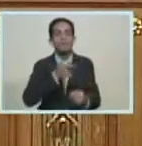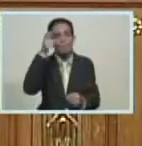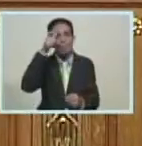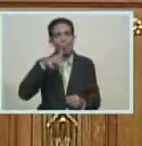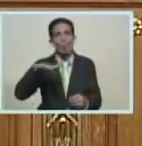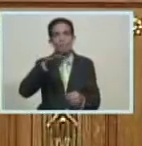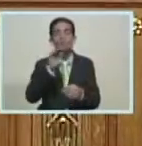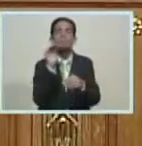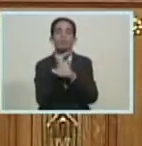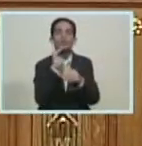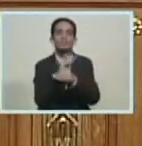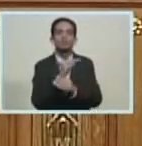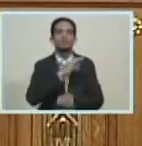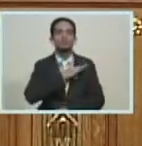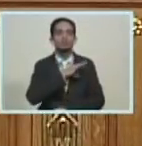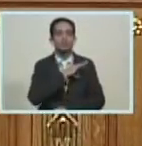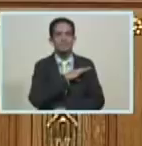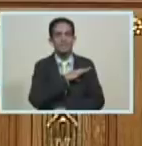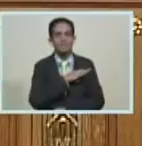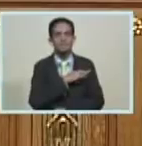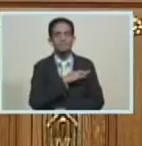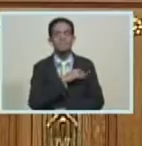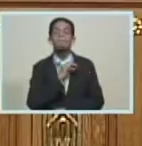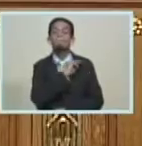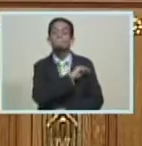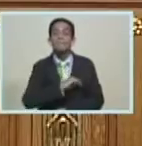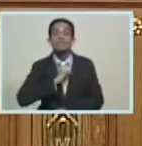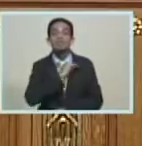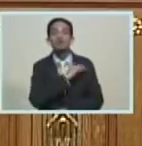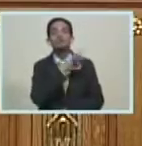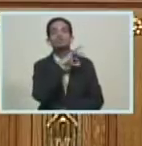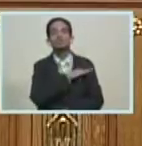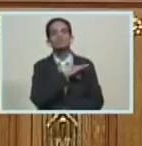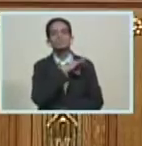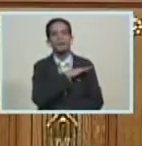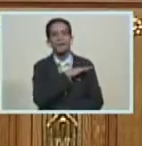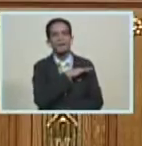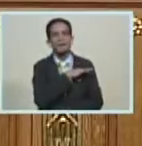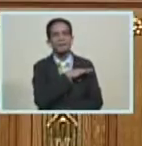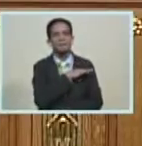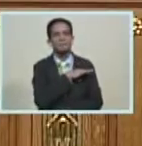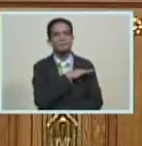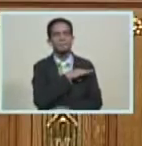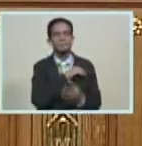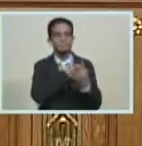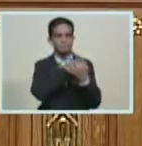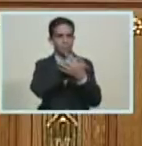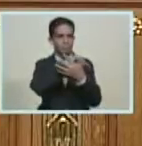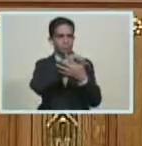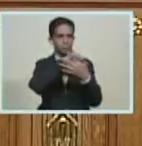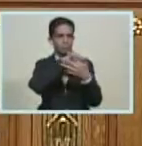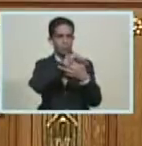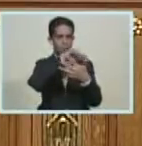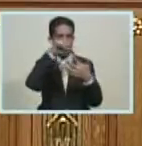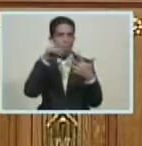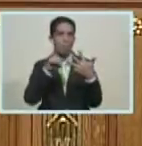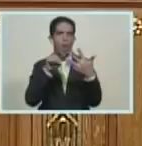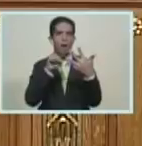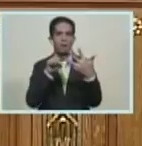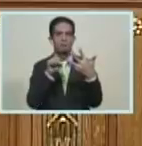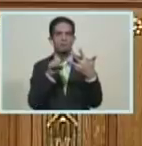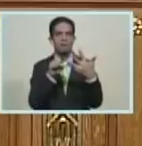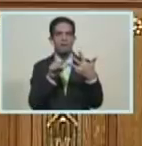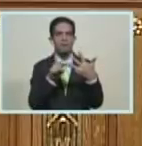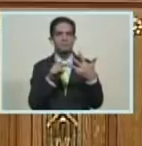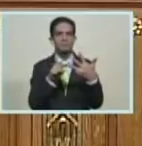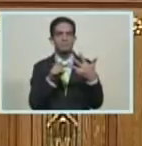de la protección social, de las misiones socialistas fundadas por el comandante Chávez. Cuarta línea de acción, y es una línea de